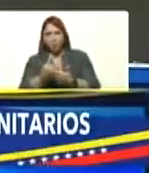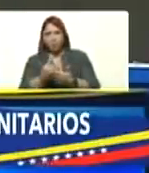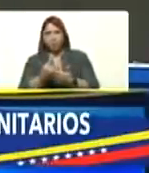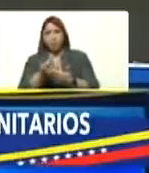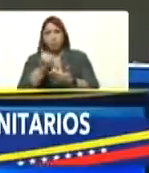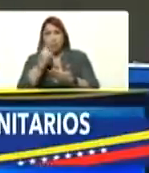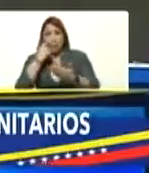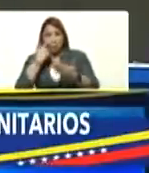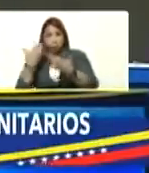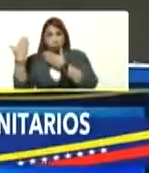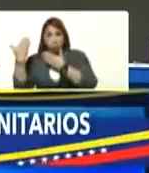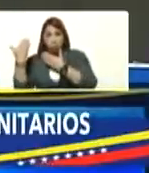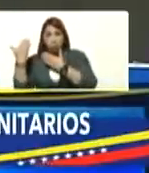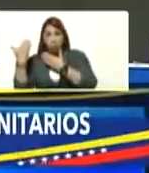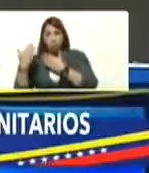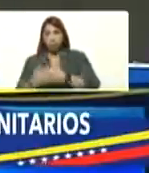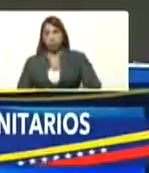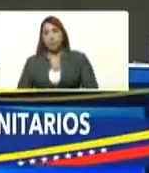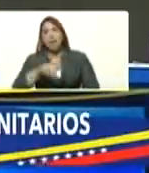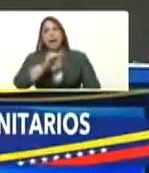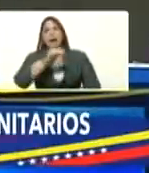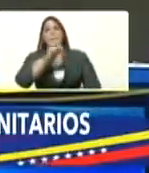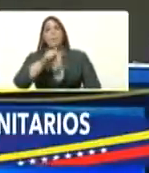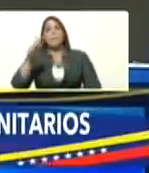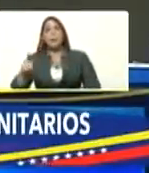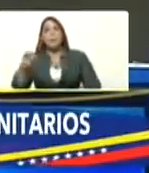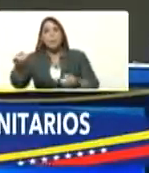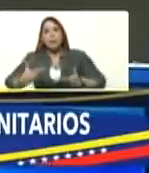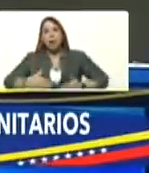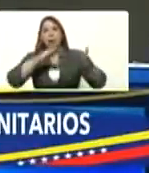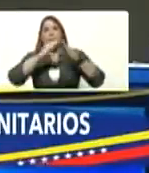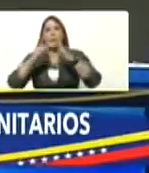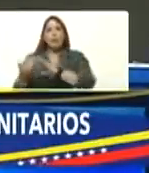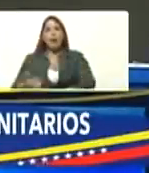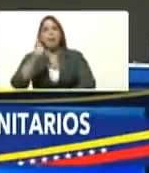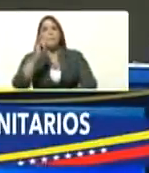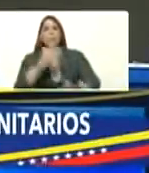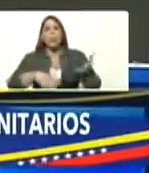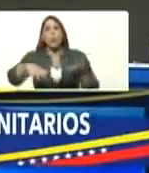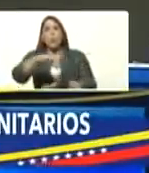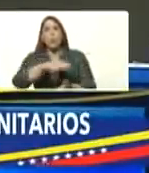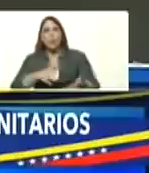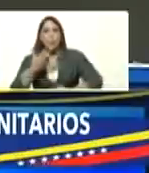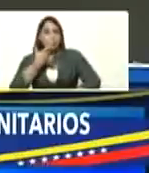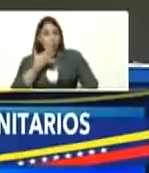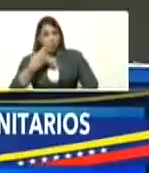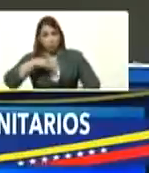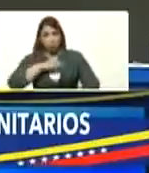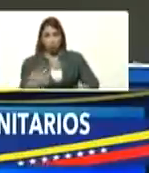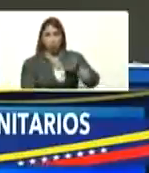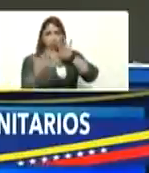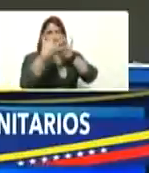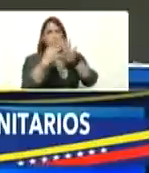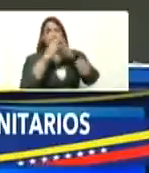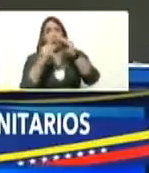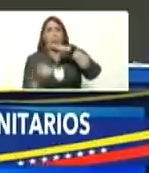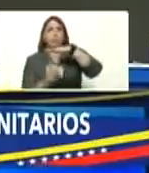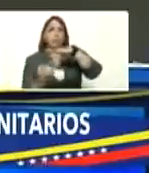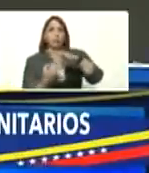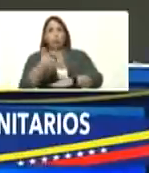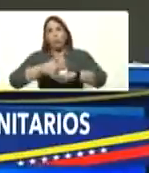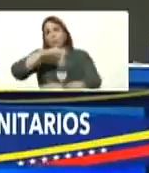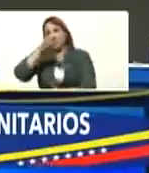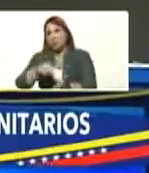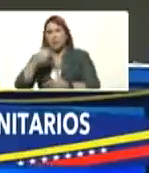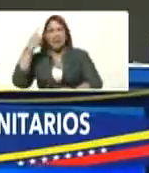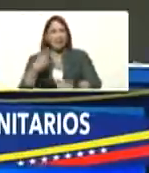mapeado. Yo sé, la APP me da la comunidad donde está el problema. De tal manera que si esto, yo vinculo a todas las instituciones del gobierno nacional que